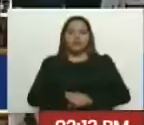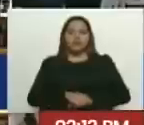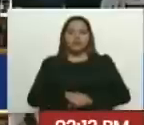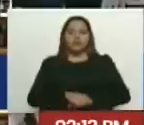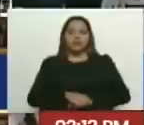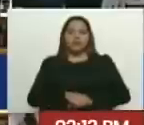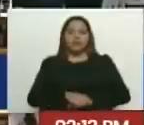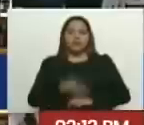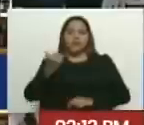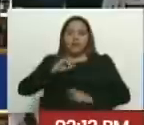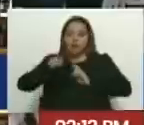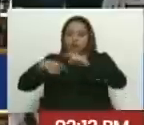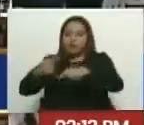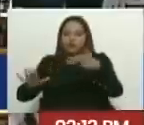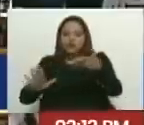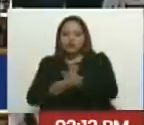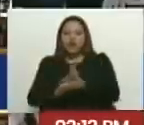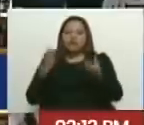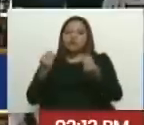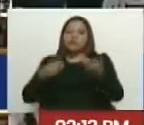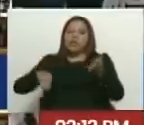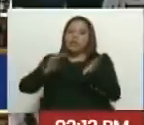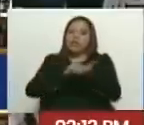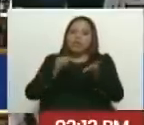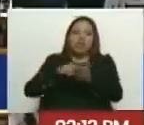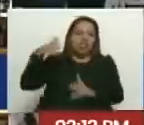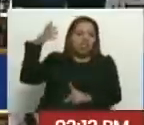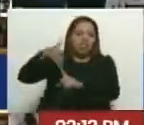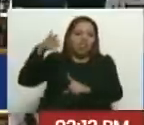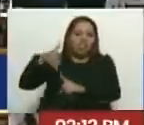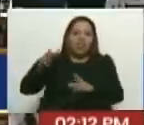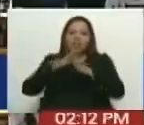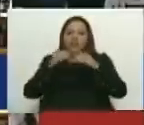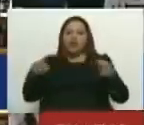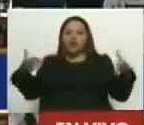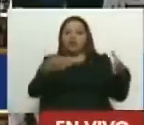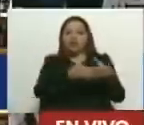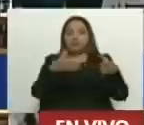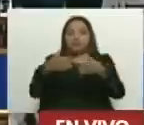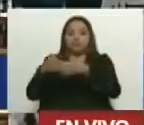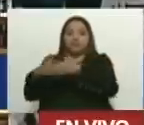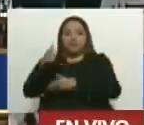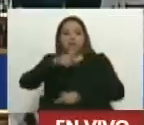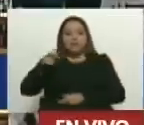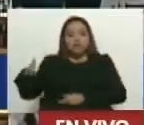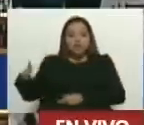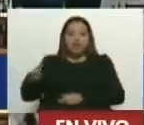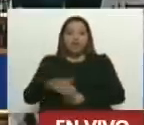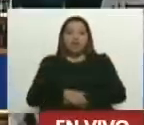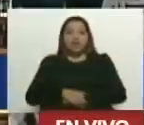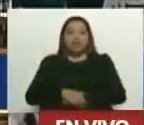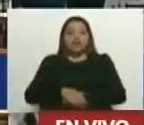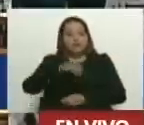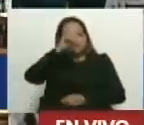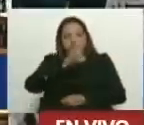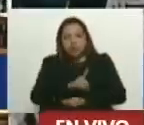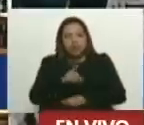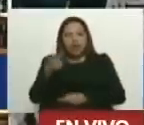la secuela y consecuencia de varios ataques prácticamente a todos los sectores vulnerables realizados por el